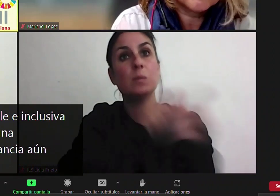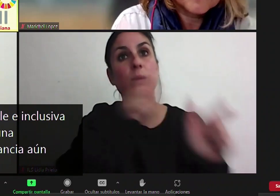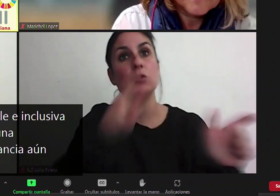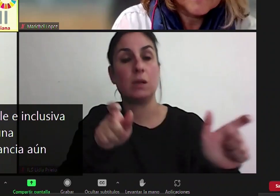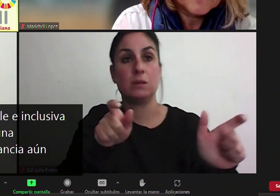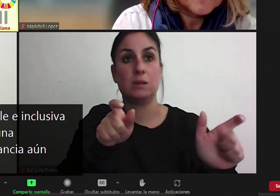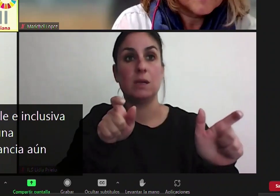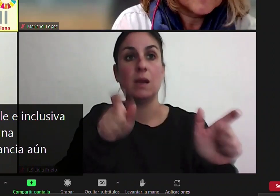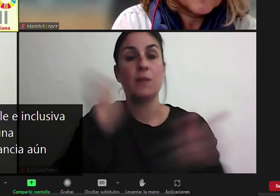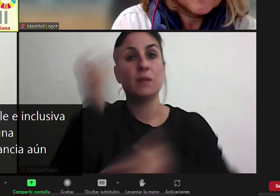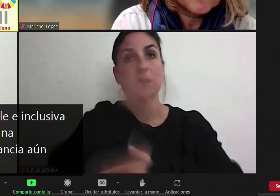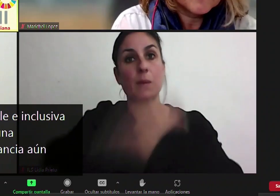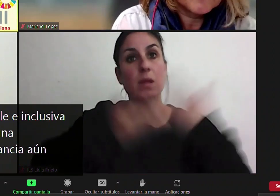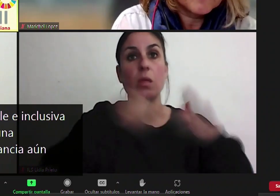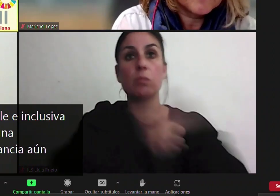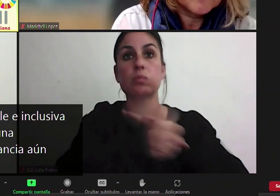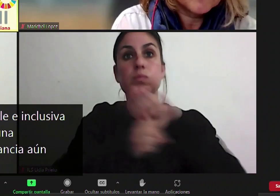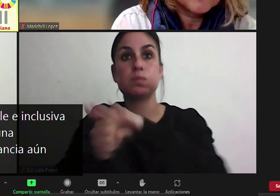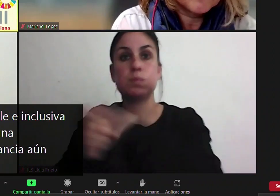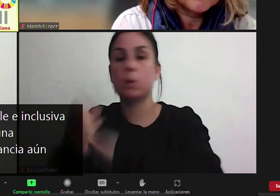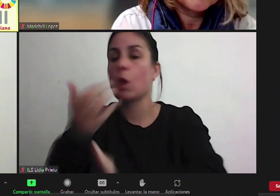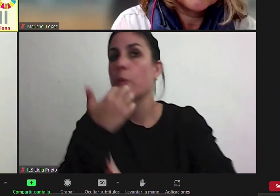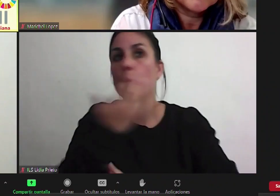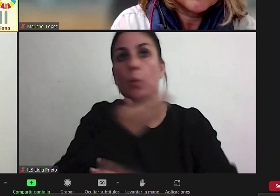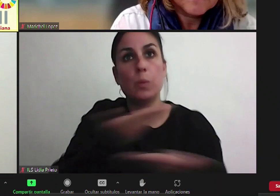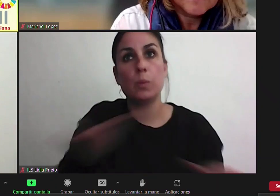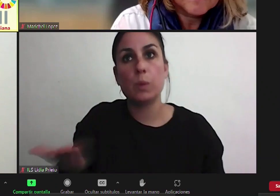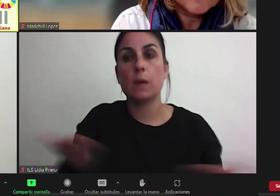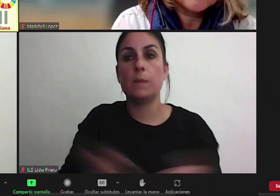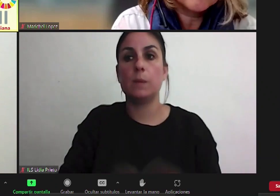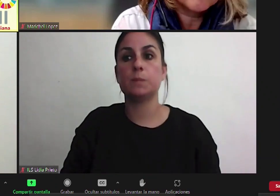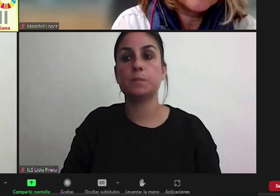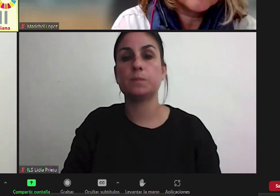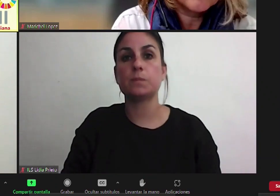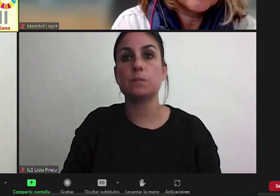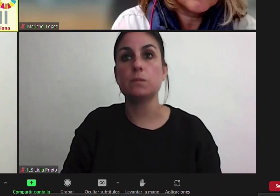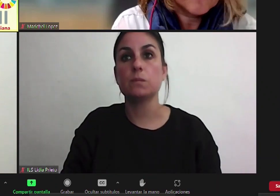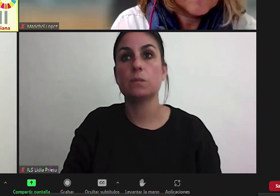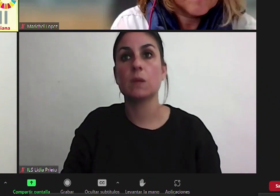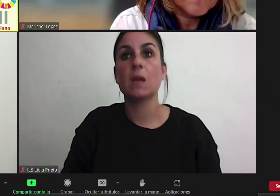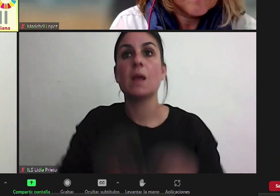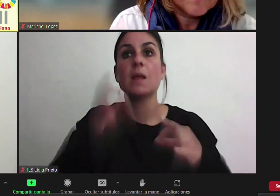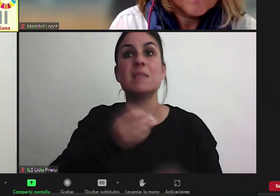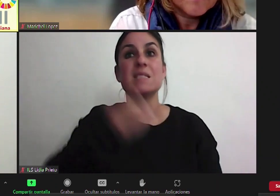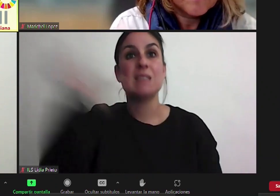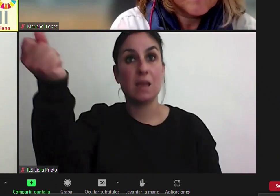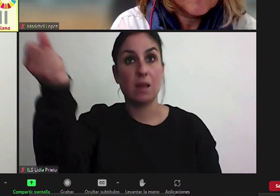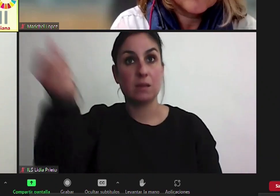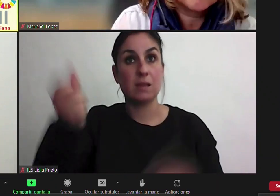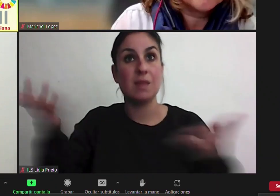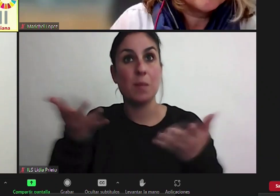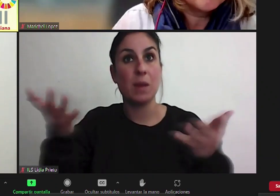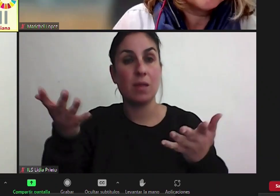discapacidad en caso de una emergencia. Ejemplo, la existencia de salidas de emergencia accesibles,